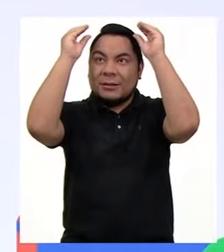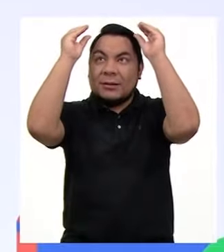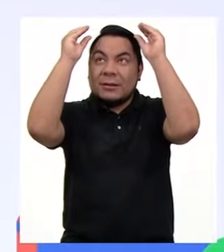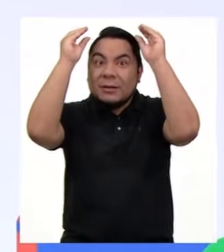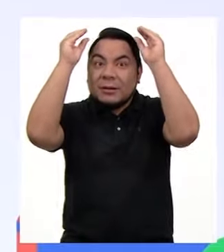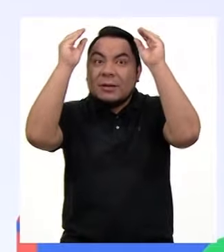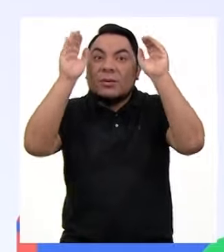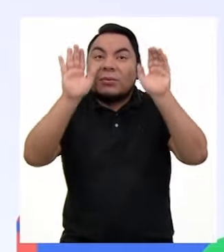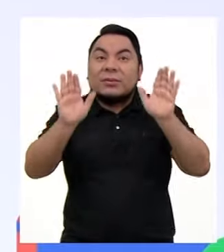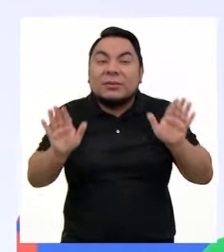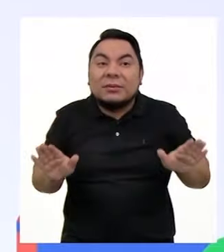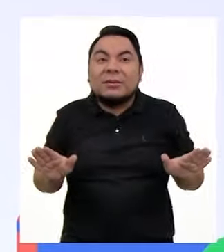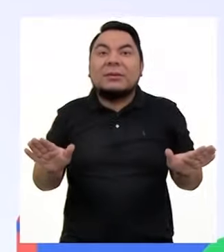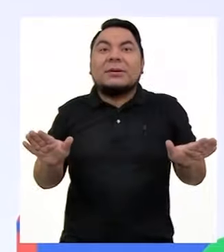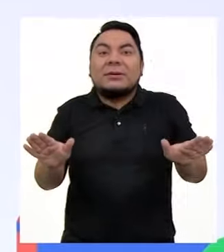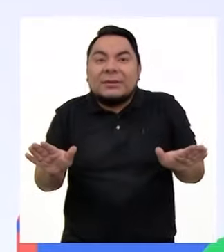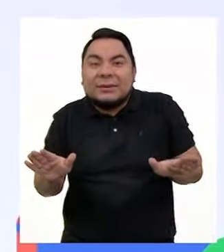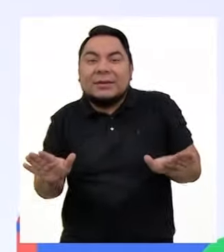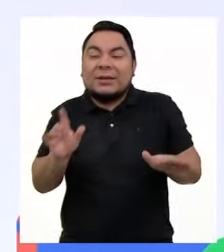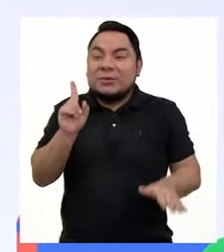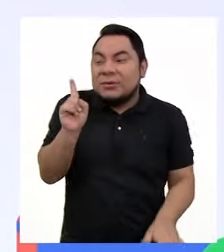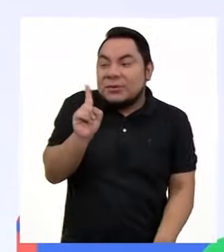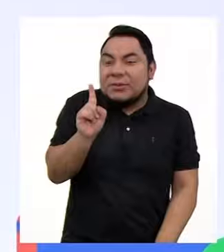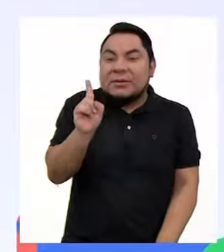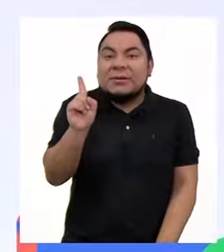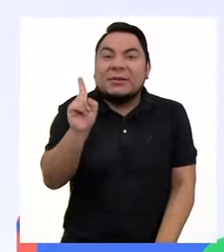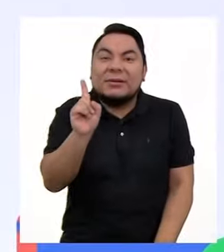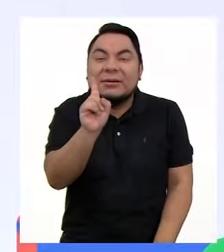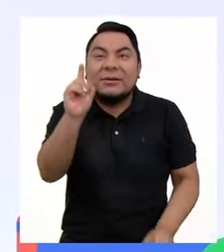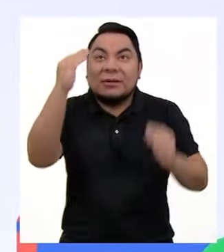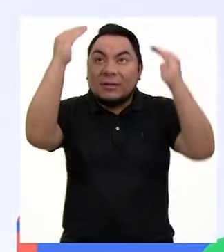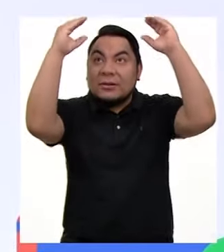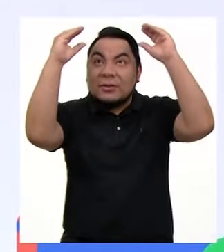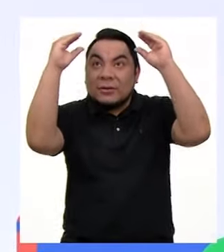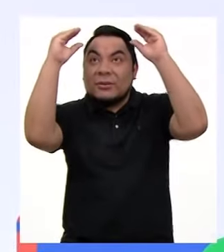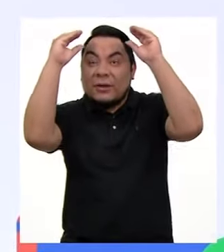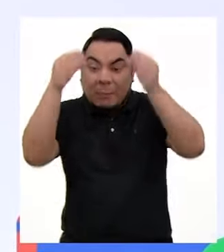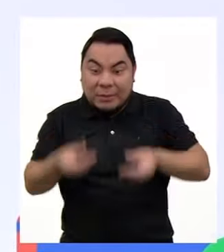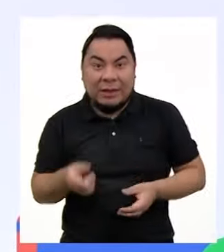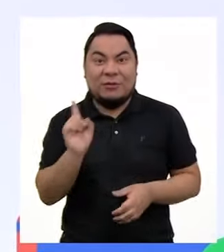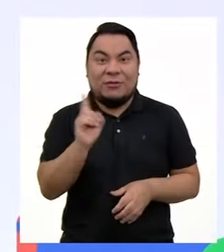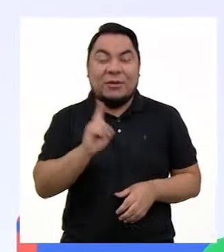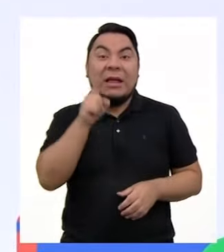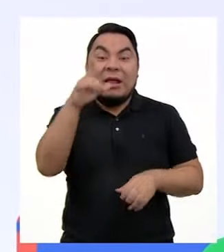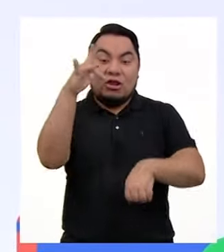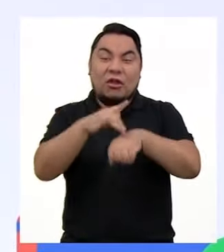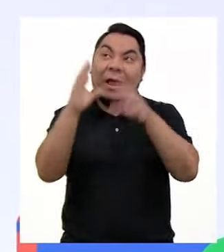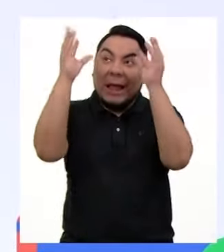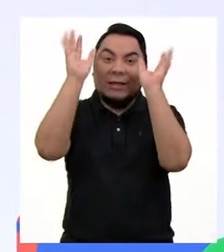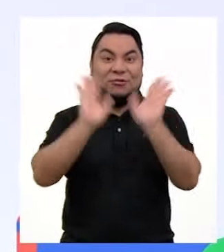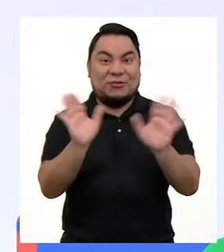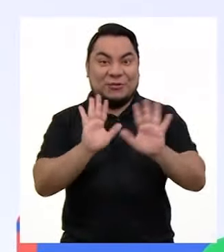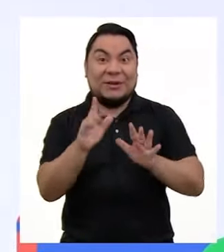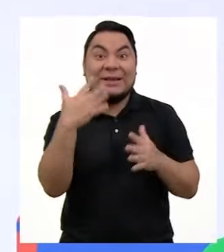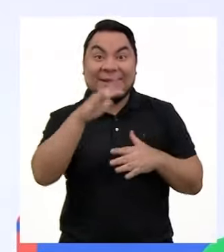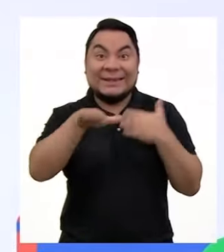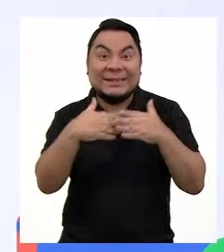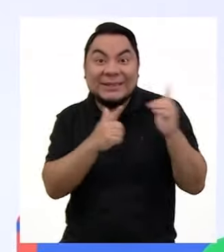de un extremo a otro de la habitación sin que el libro se caiga. No vale usar las manos para agarrarlo, ¿ah? ¿Estamos